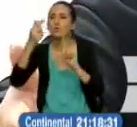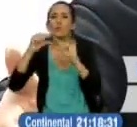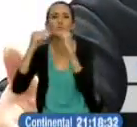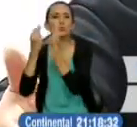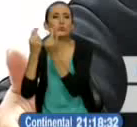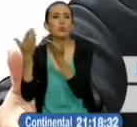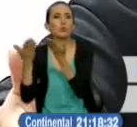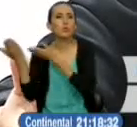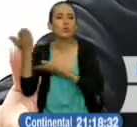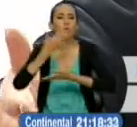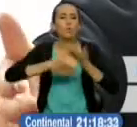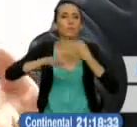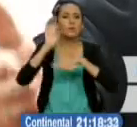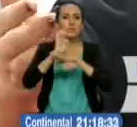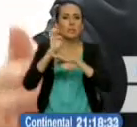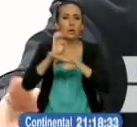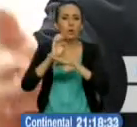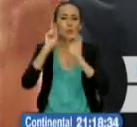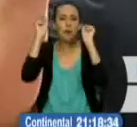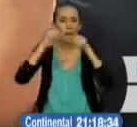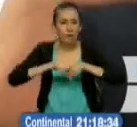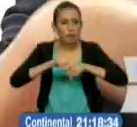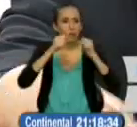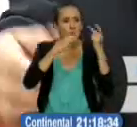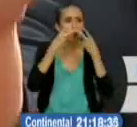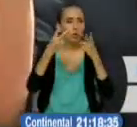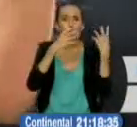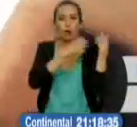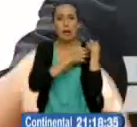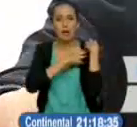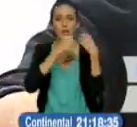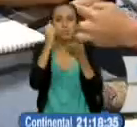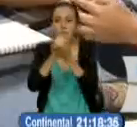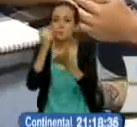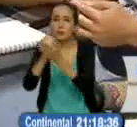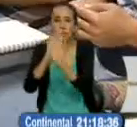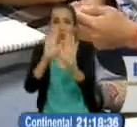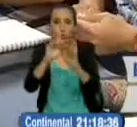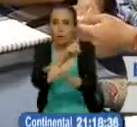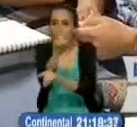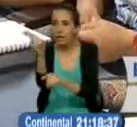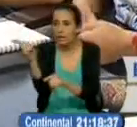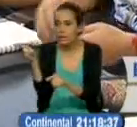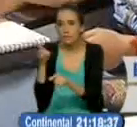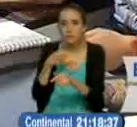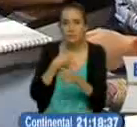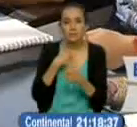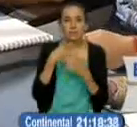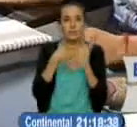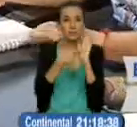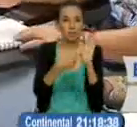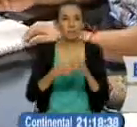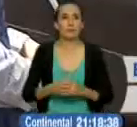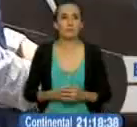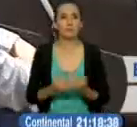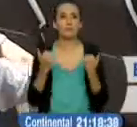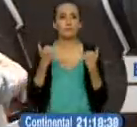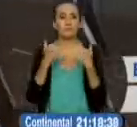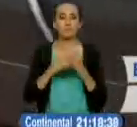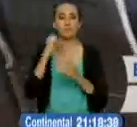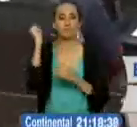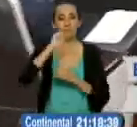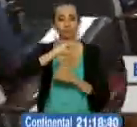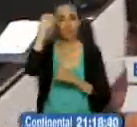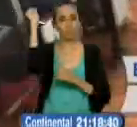de Manuelas a nivel nacional que estén permitiendo o garantizando inscripciones. Sus labores además consistirán en defender los derechos de las